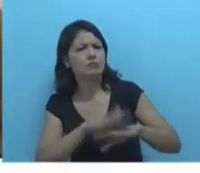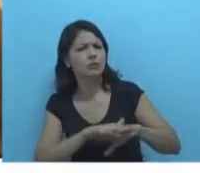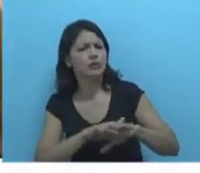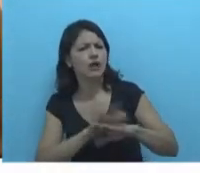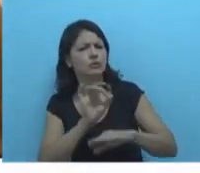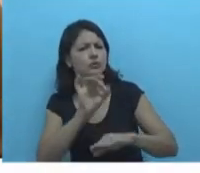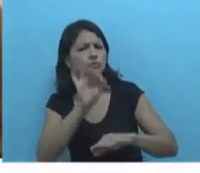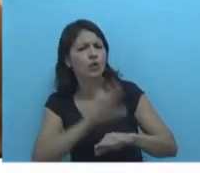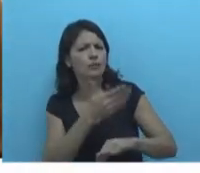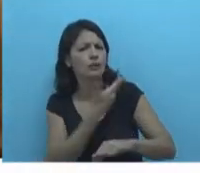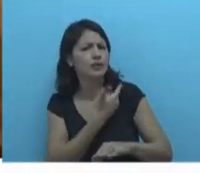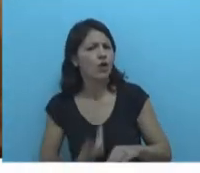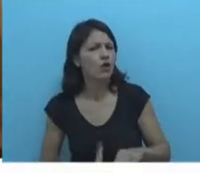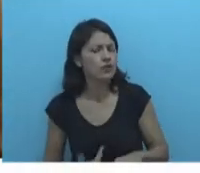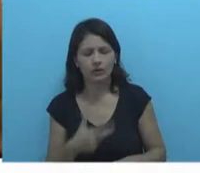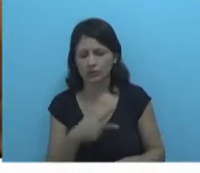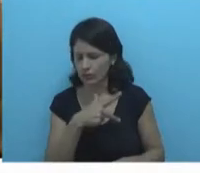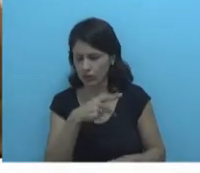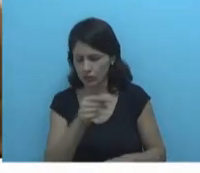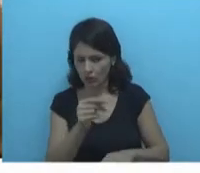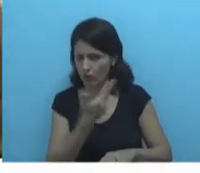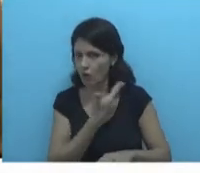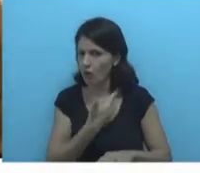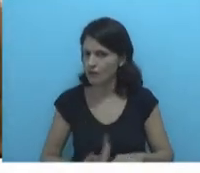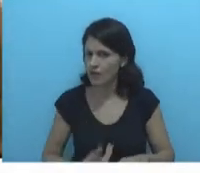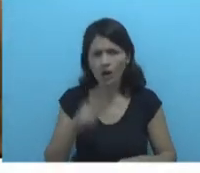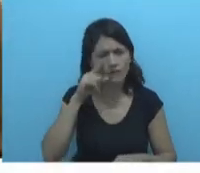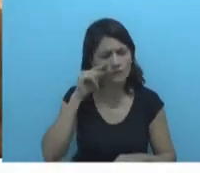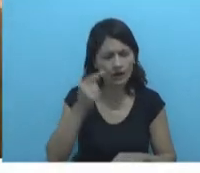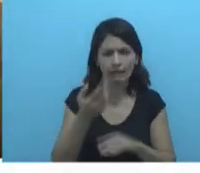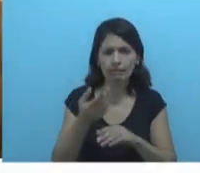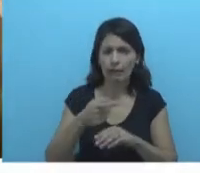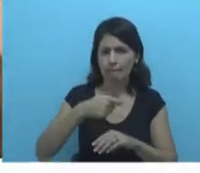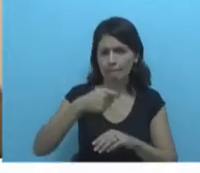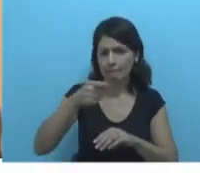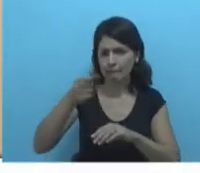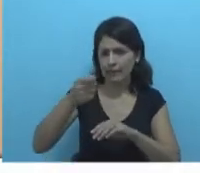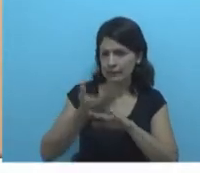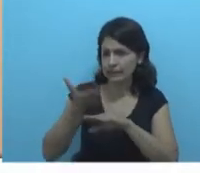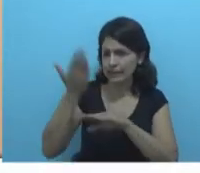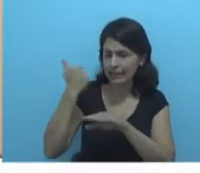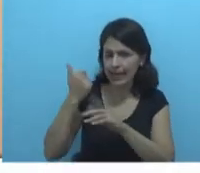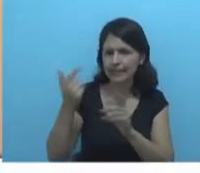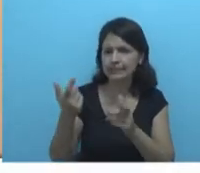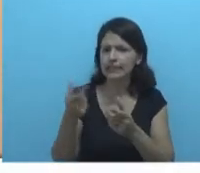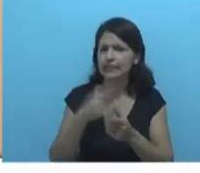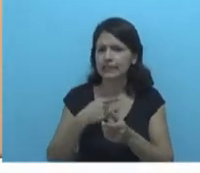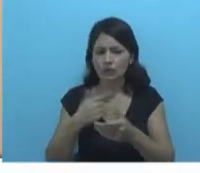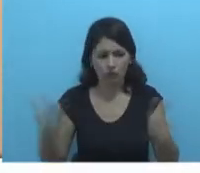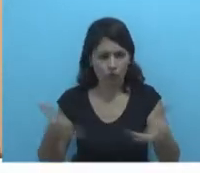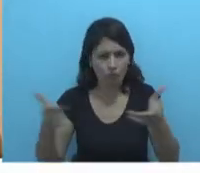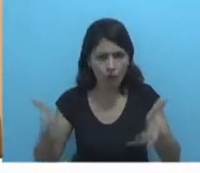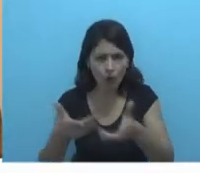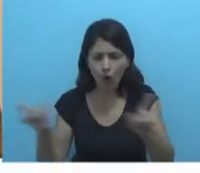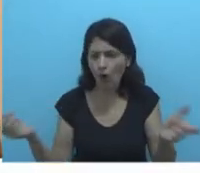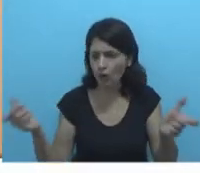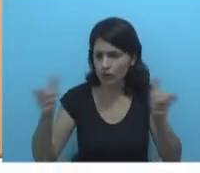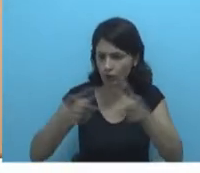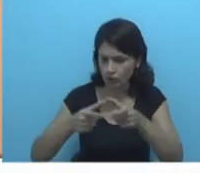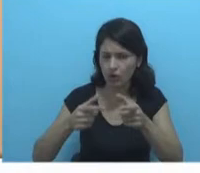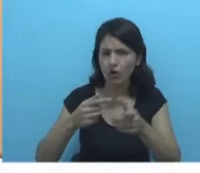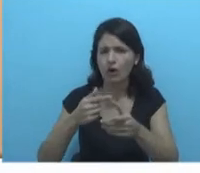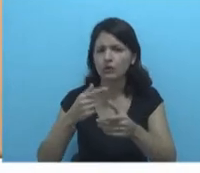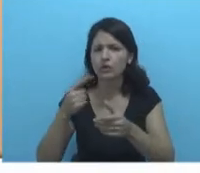a la decisión del gobierno. El gobierno propuso hace unos meses acuerdos sobre este tema. Y sin